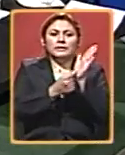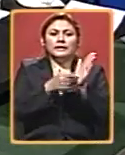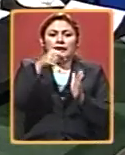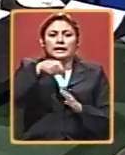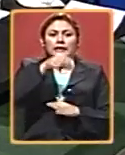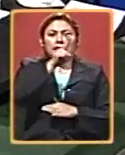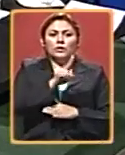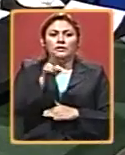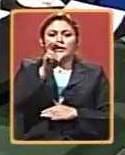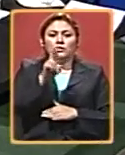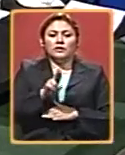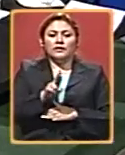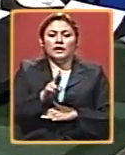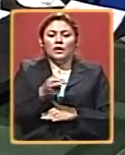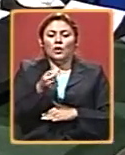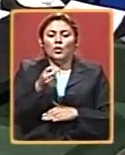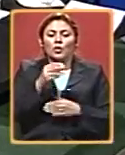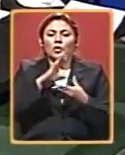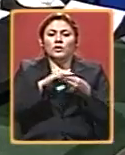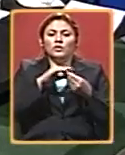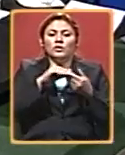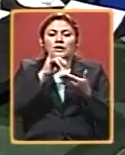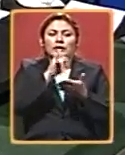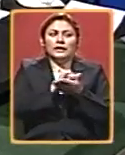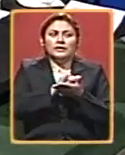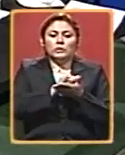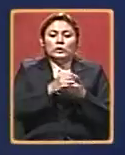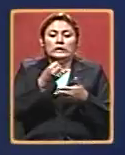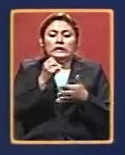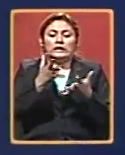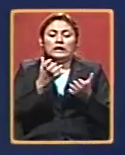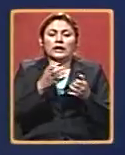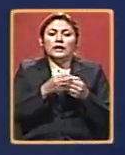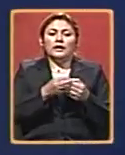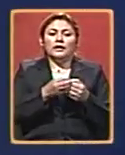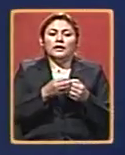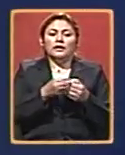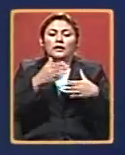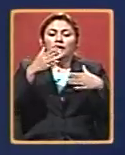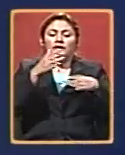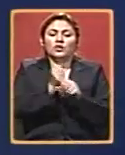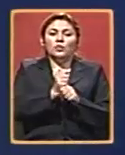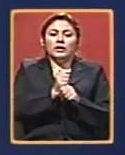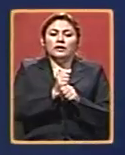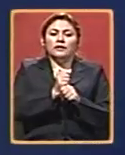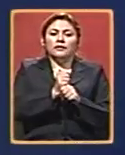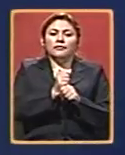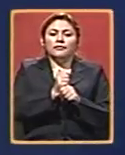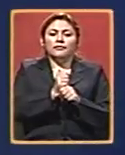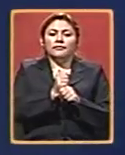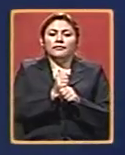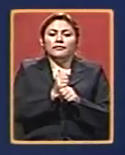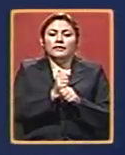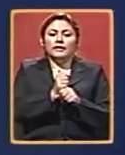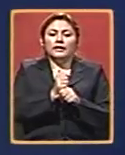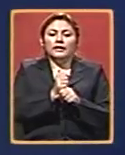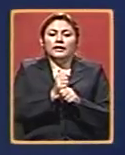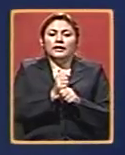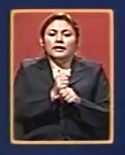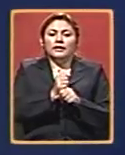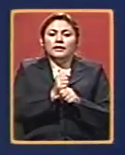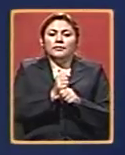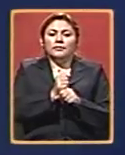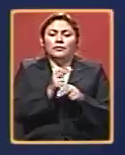en la Universidad de Costa Rica, pues un poco que nos cuente de eso, y si quiere hacer un poco de resumen muy apretado